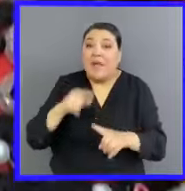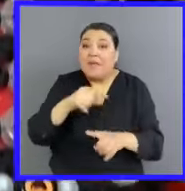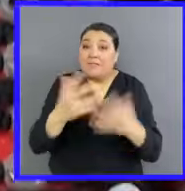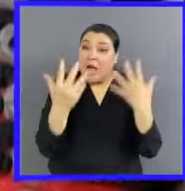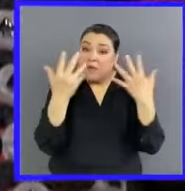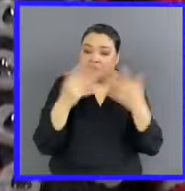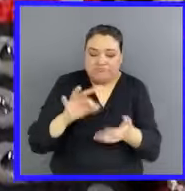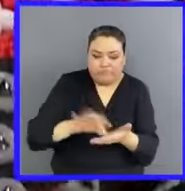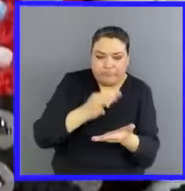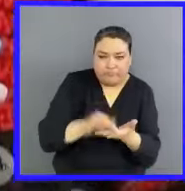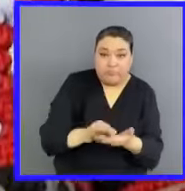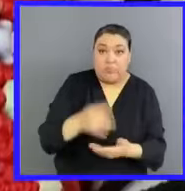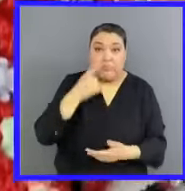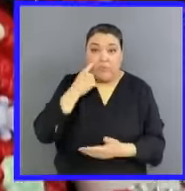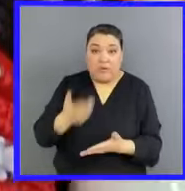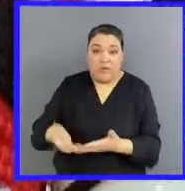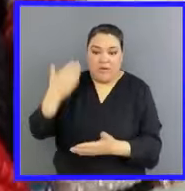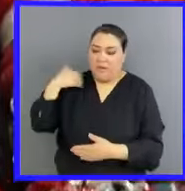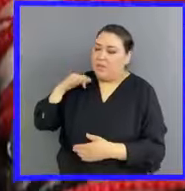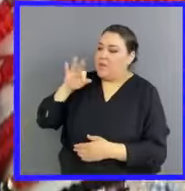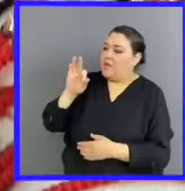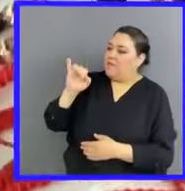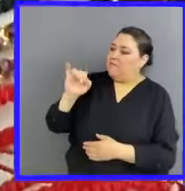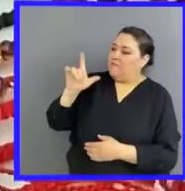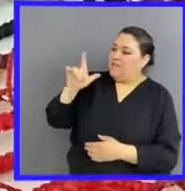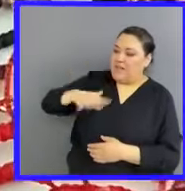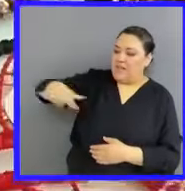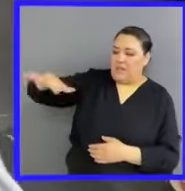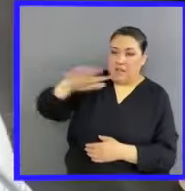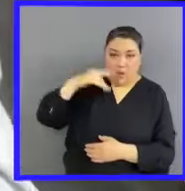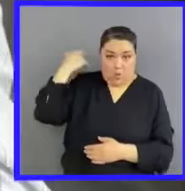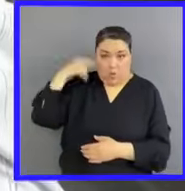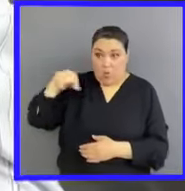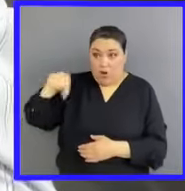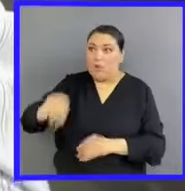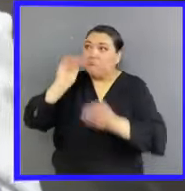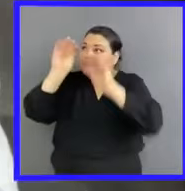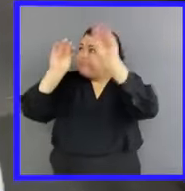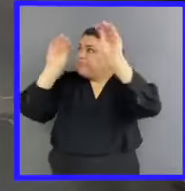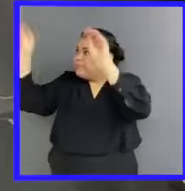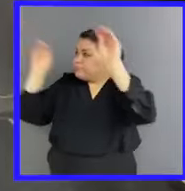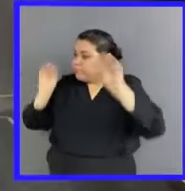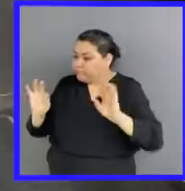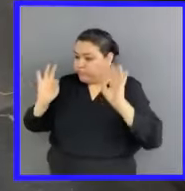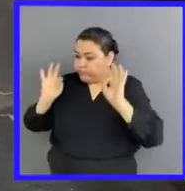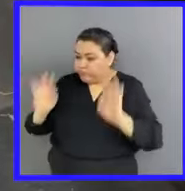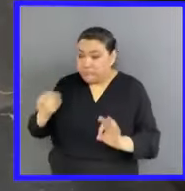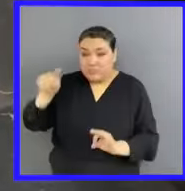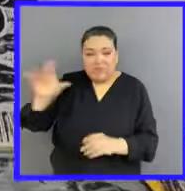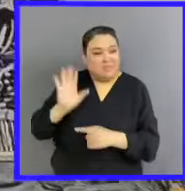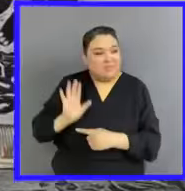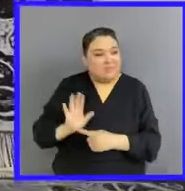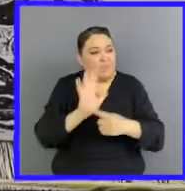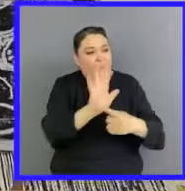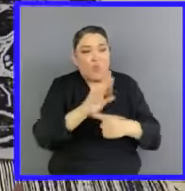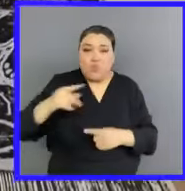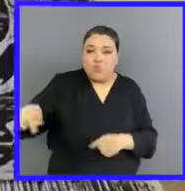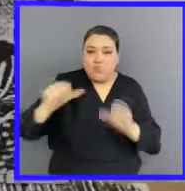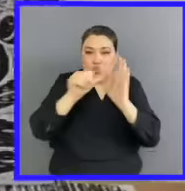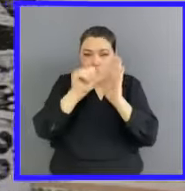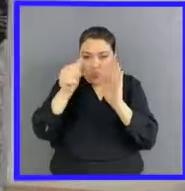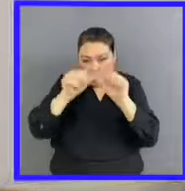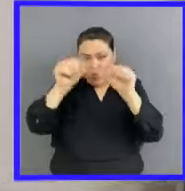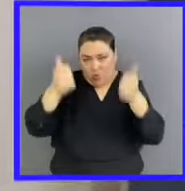Feria Internacional del Libro de Guadalajara, donde montaron un stand con una pequeña muestra de su arte, la artesana